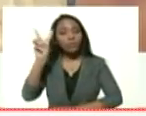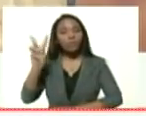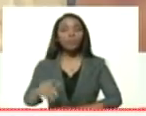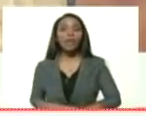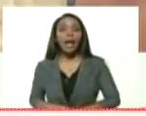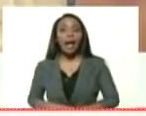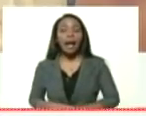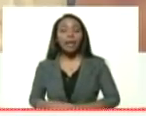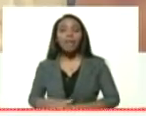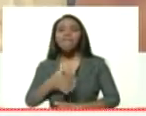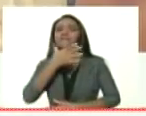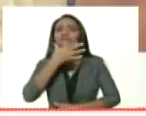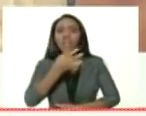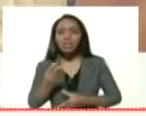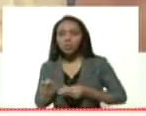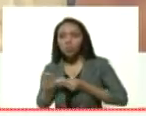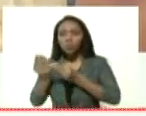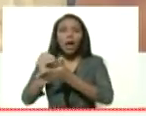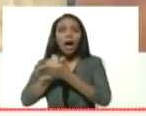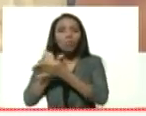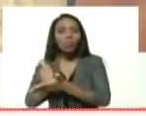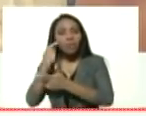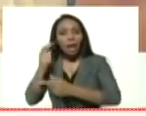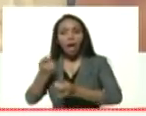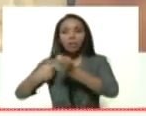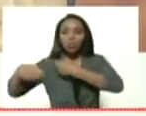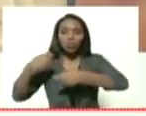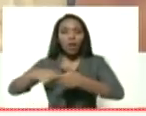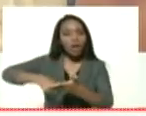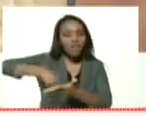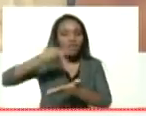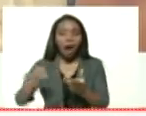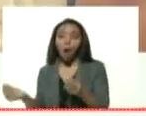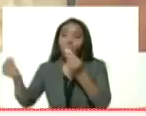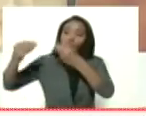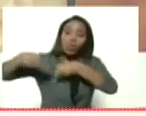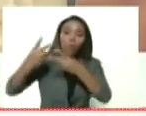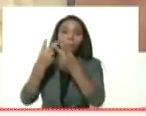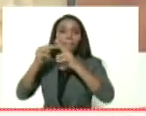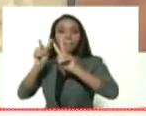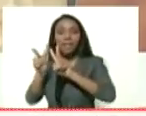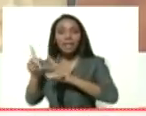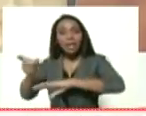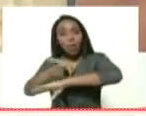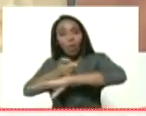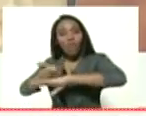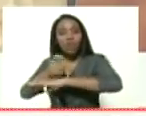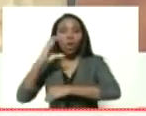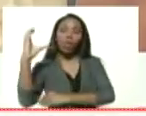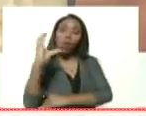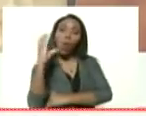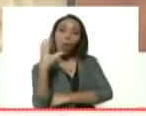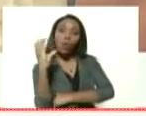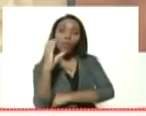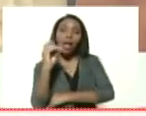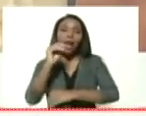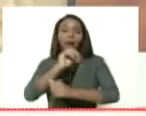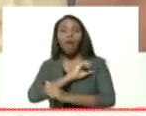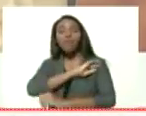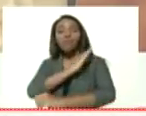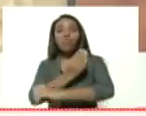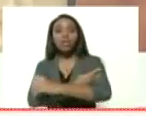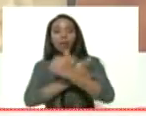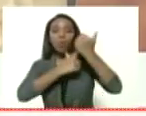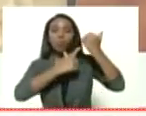la facilitación de las negociaciones y la firma del acuerdo de paz entre el gobierno colombiano y las Fuerzas